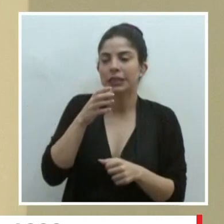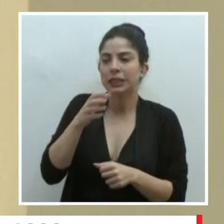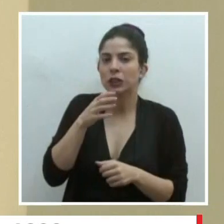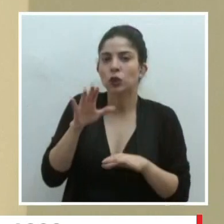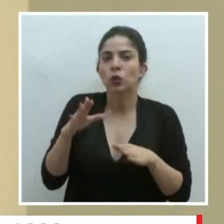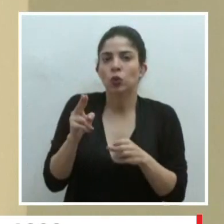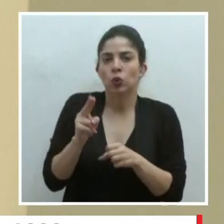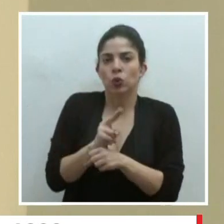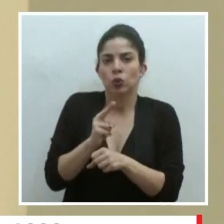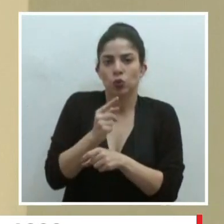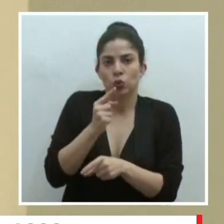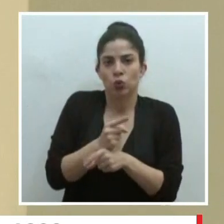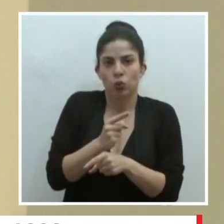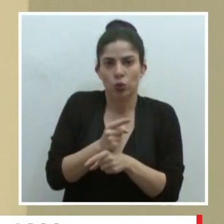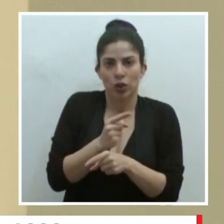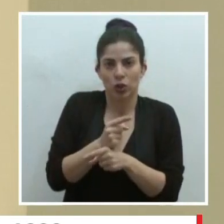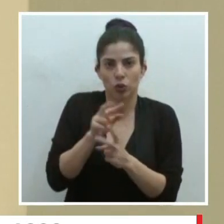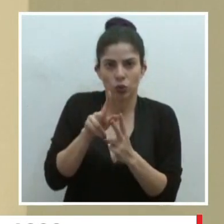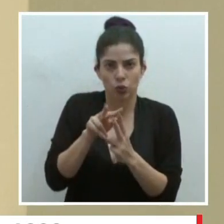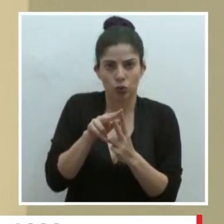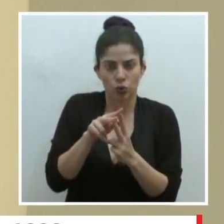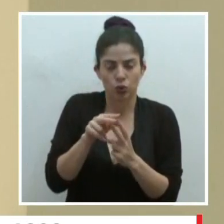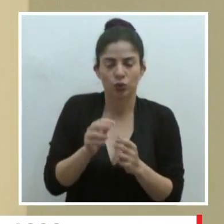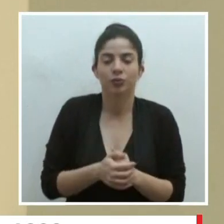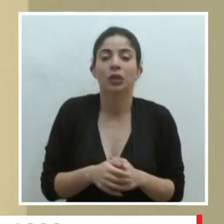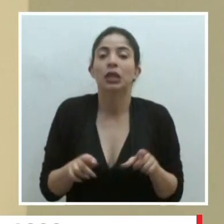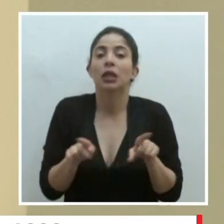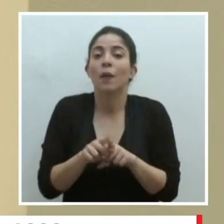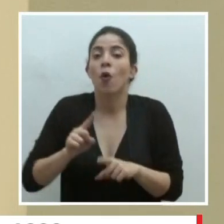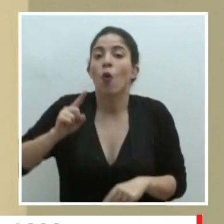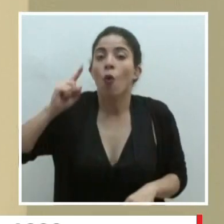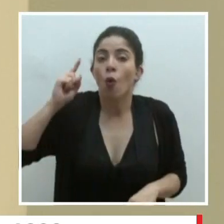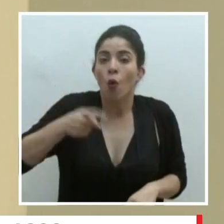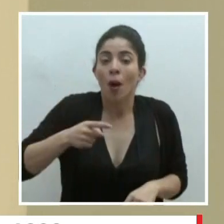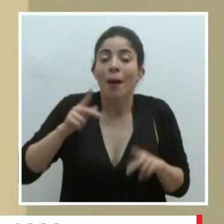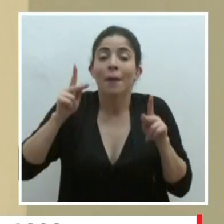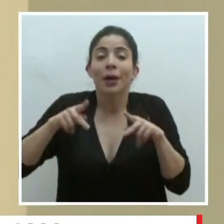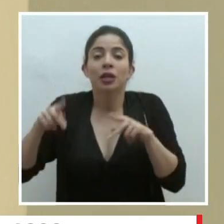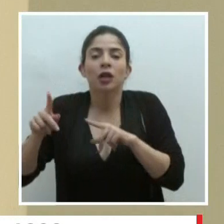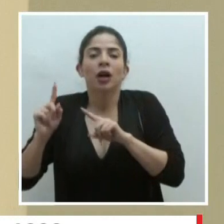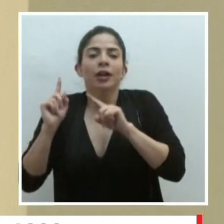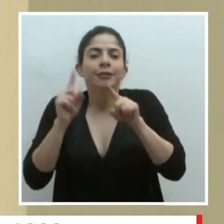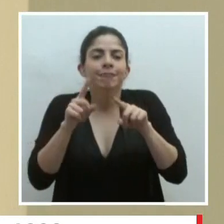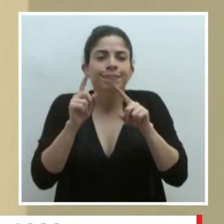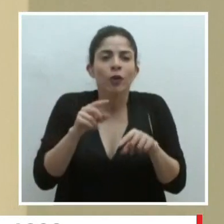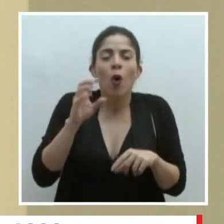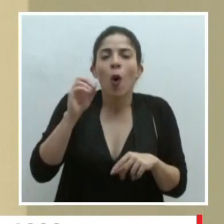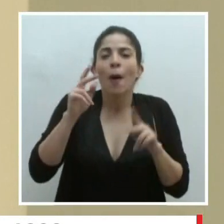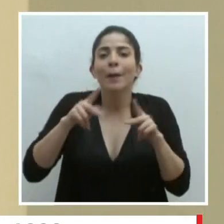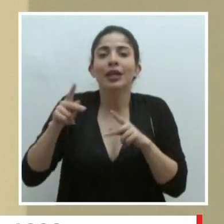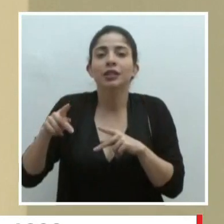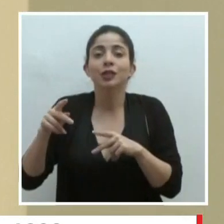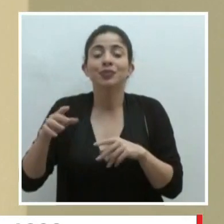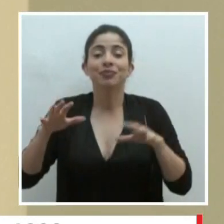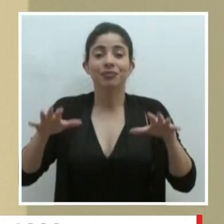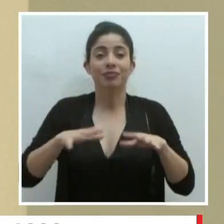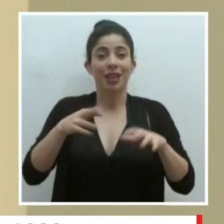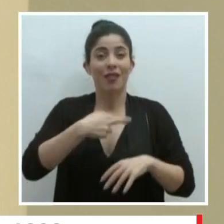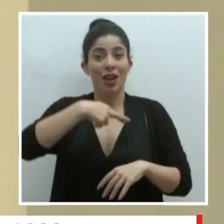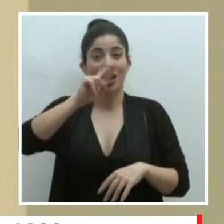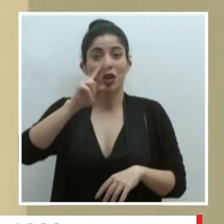de estos implementos. También es obligatoria para los asistentes y quienes ofician actos